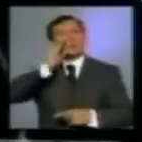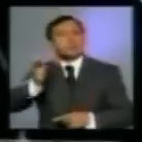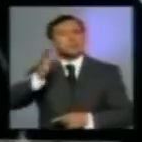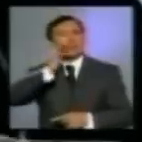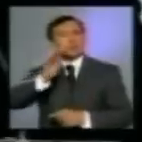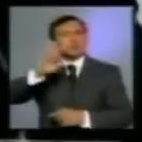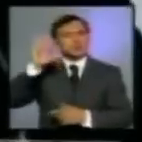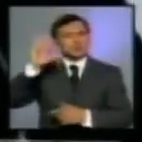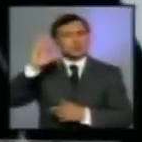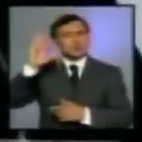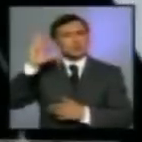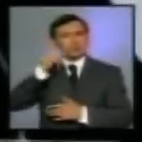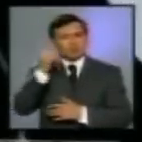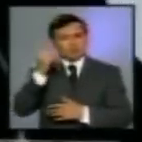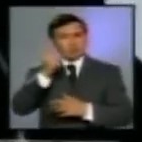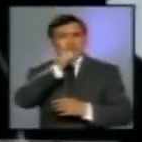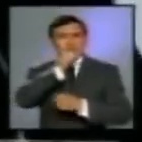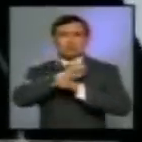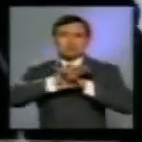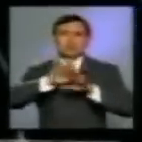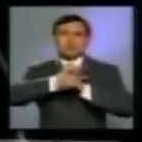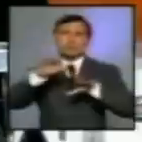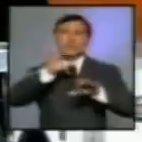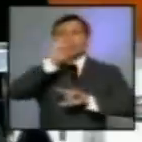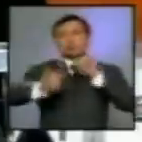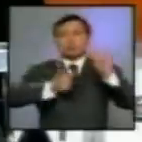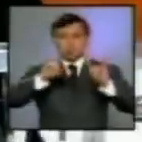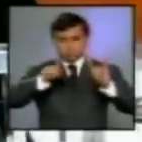quieren imponer a Peña Nieto.